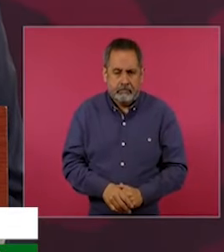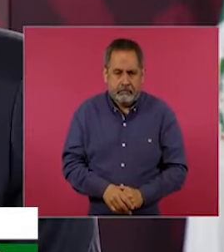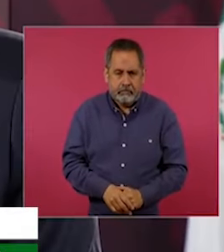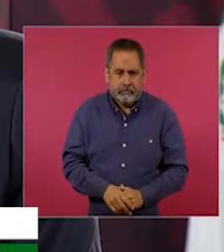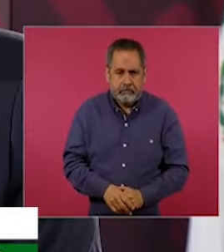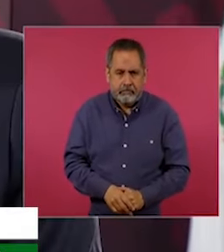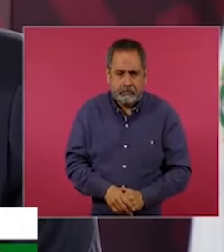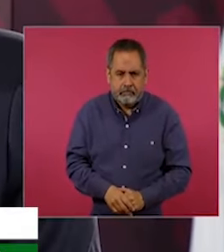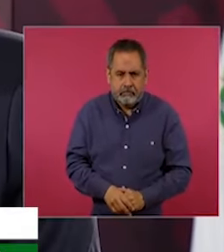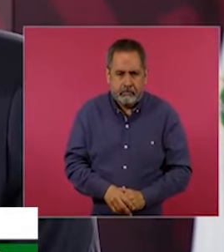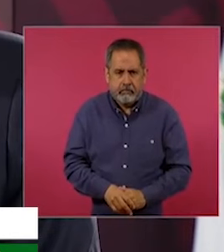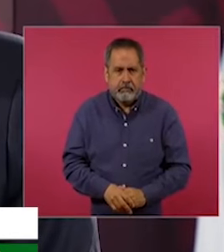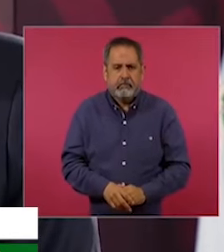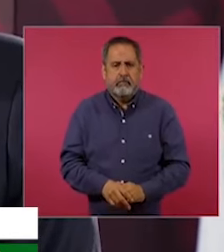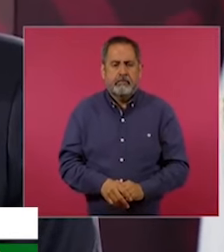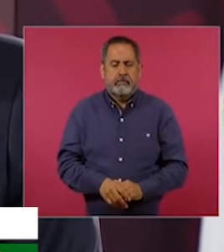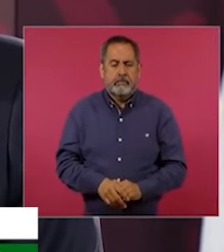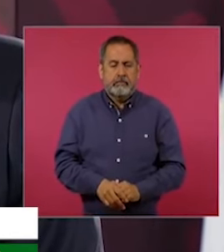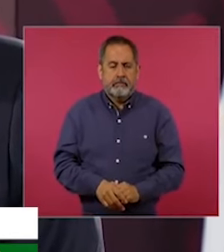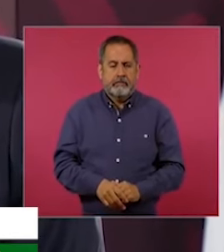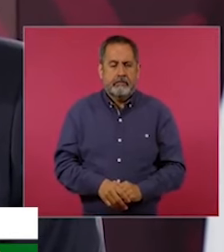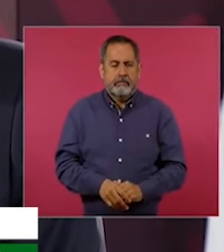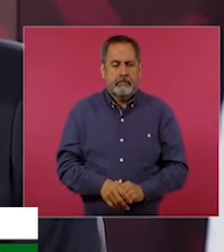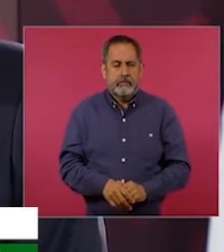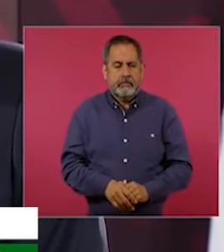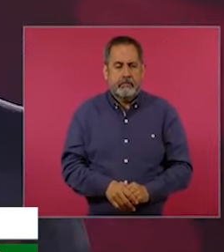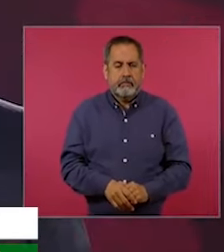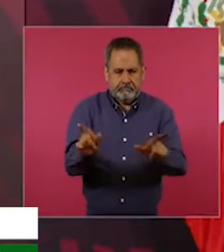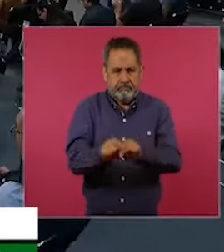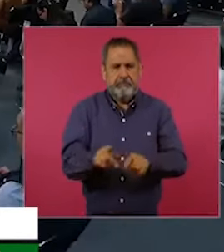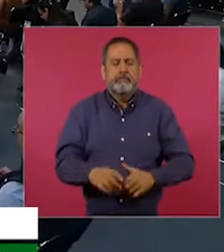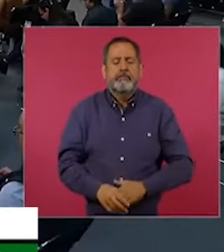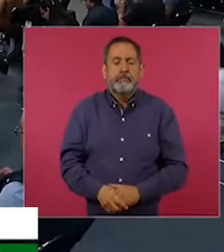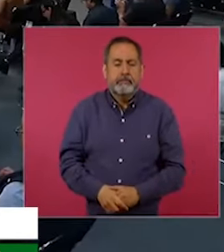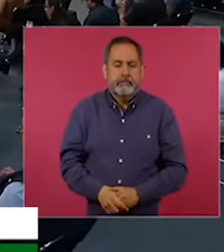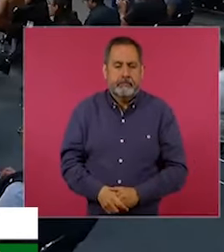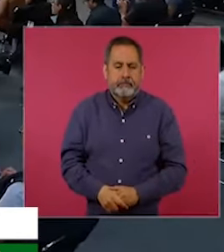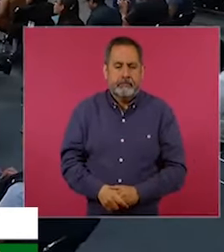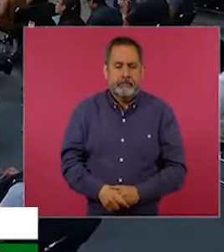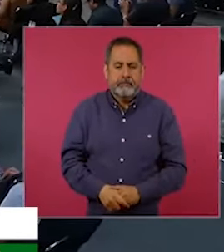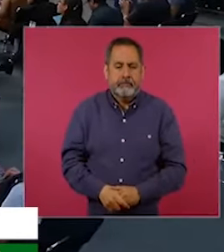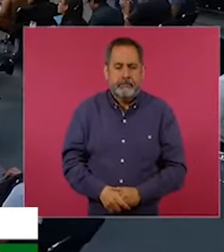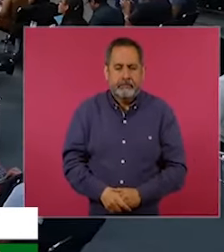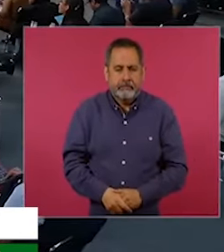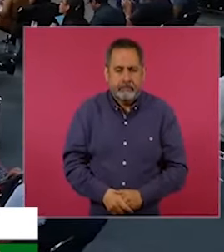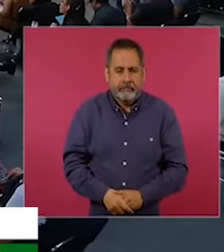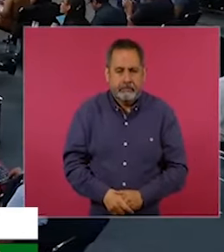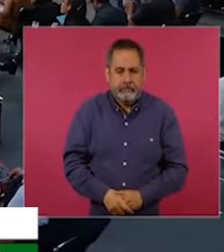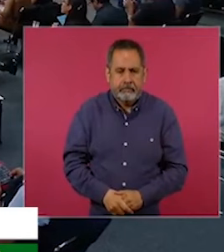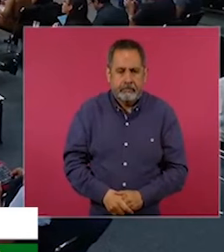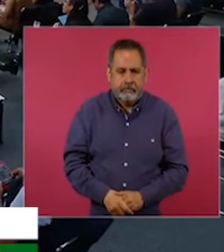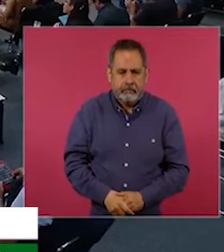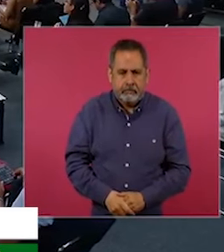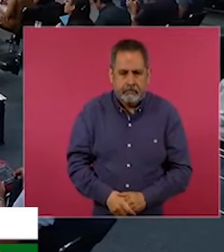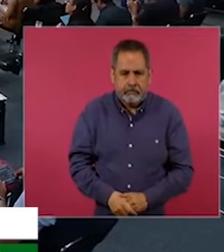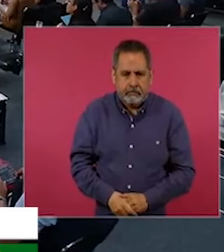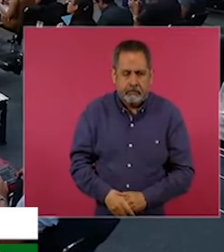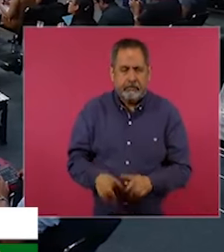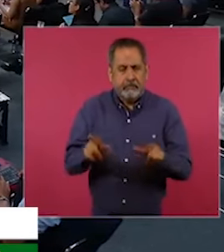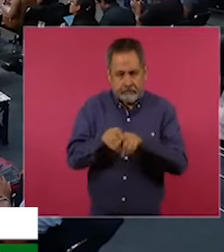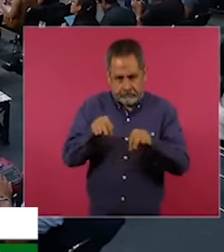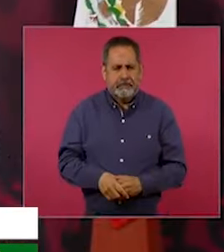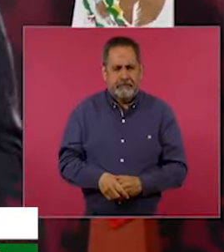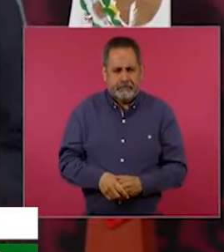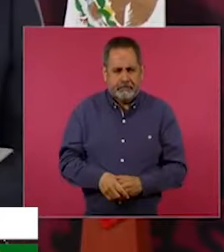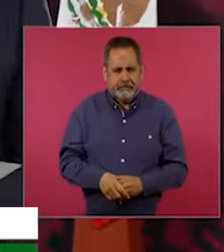gobierno ejecuta acciones para lograr garantizar seguridad a las y los habitantes de Tila, en Chiapas. Estamos trabajando en